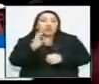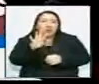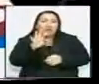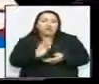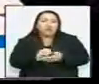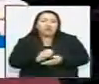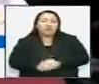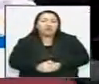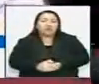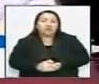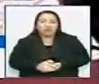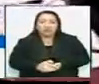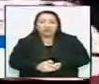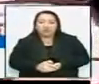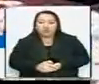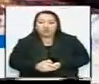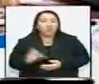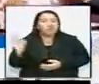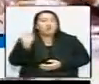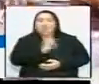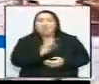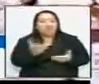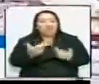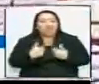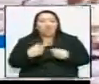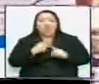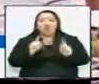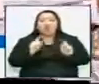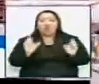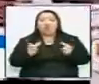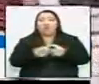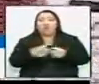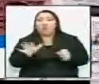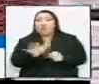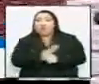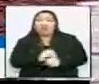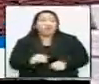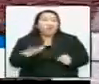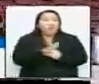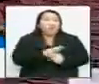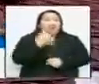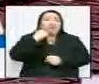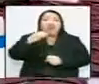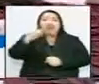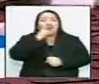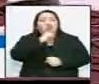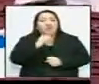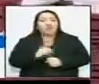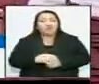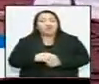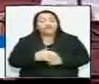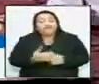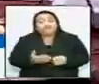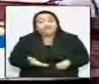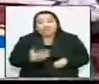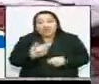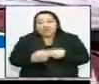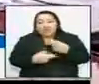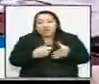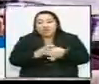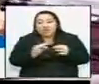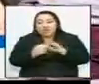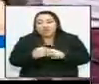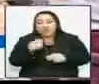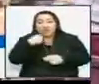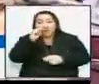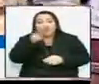4 veces. Nunca me recibe, dice que está de comisión, está de viaje, y se está repitiendo la historia que